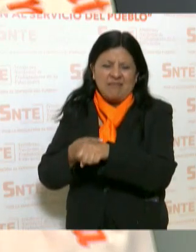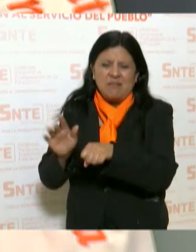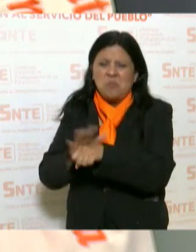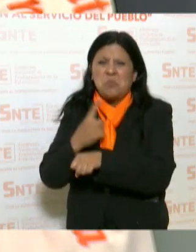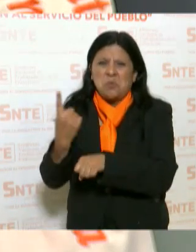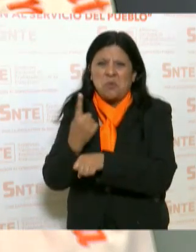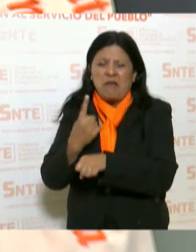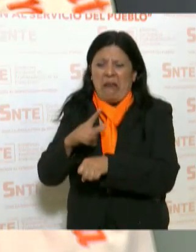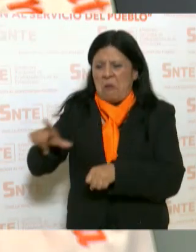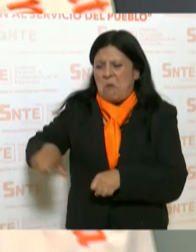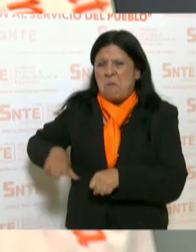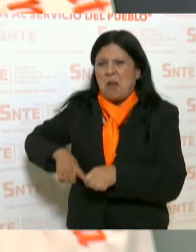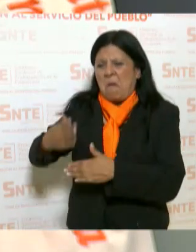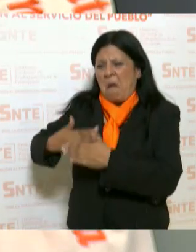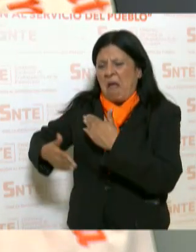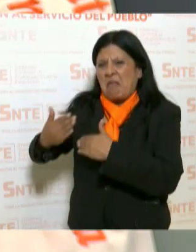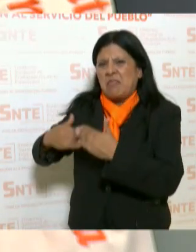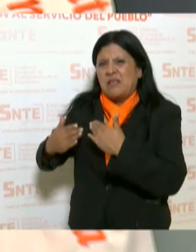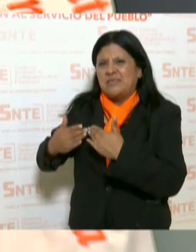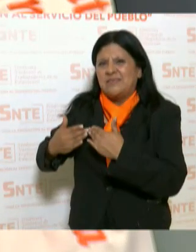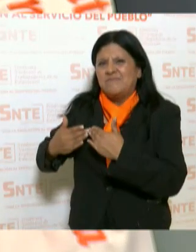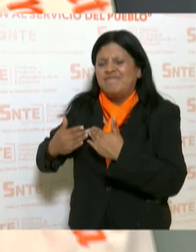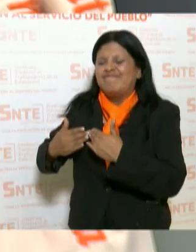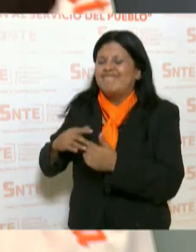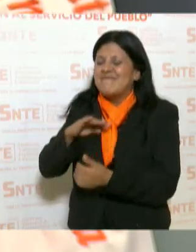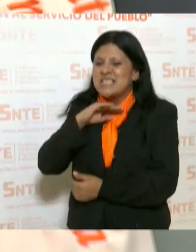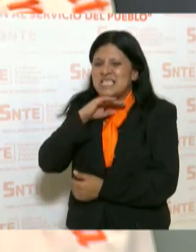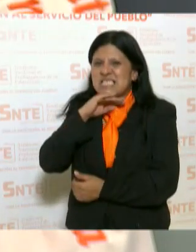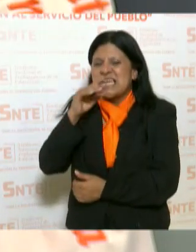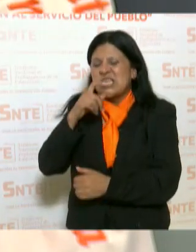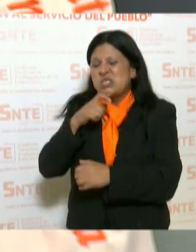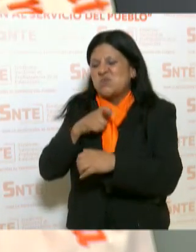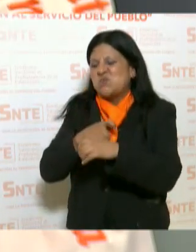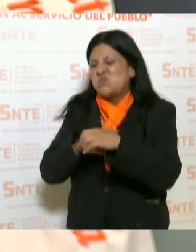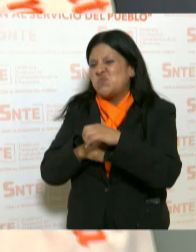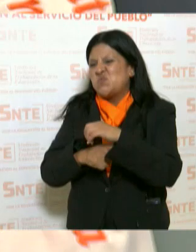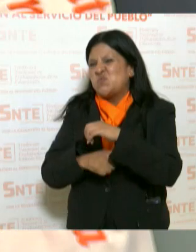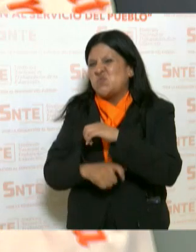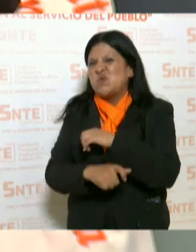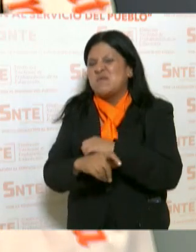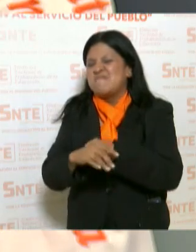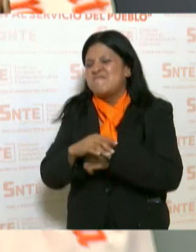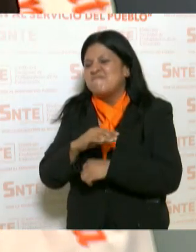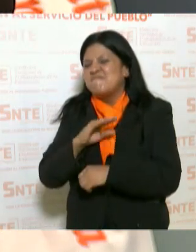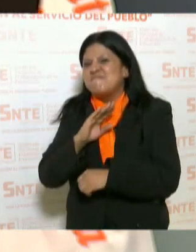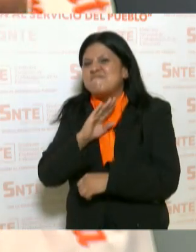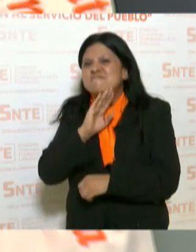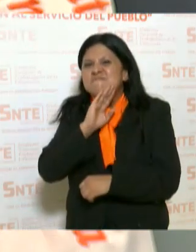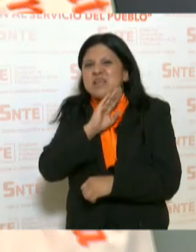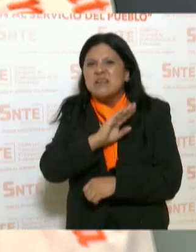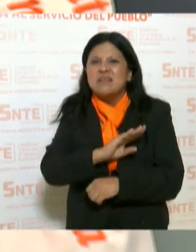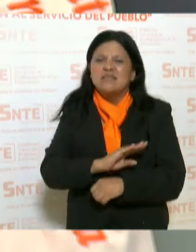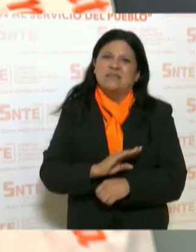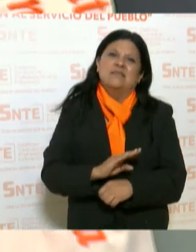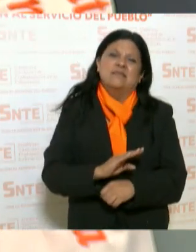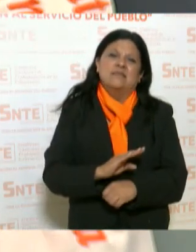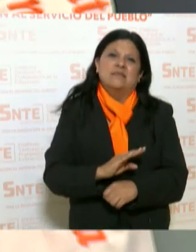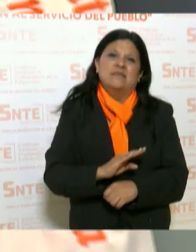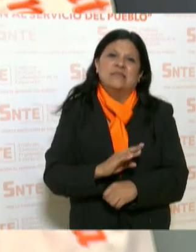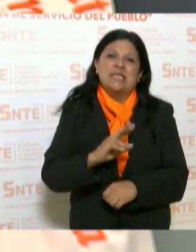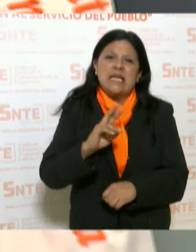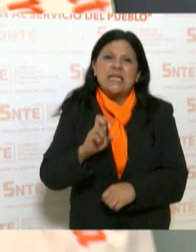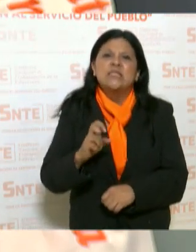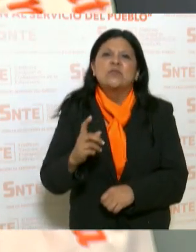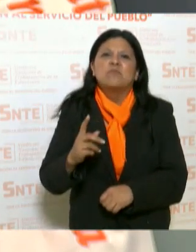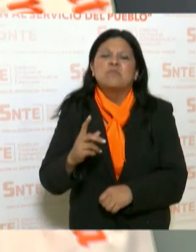México padecía de corrupción. Entonces había una élite, una oligarquía,